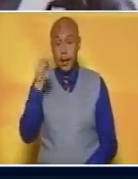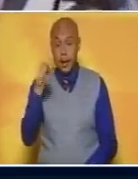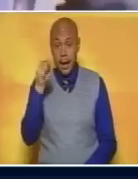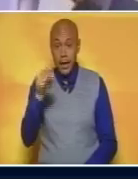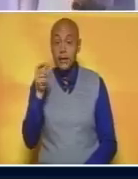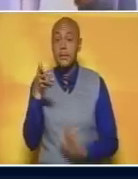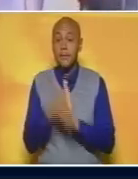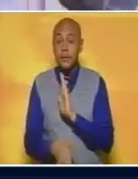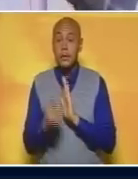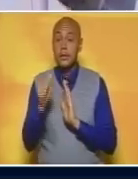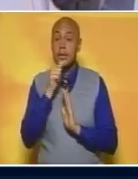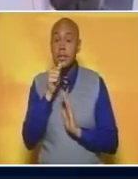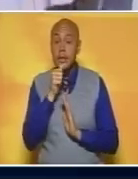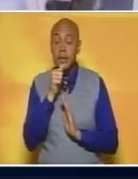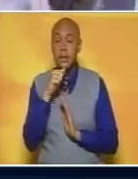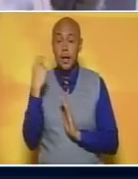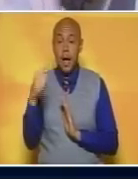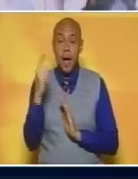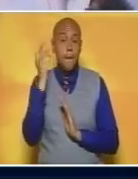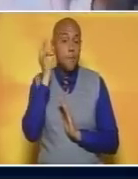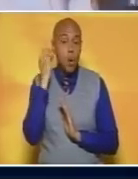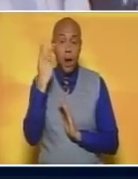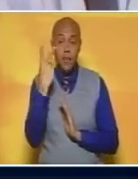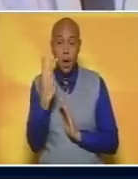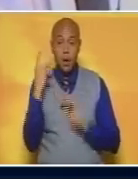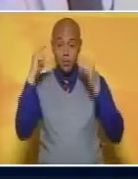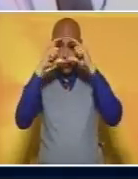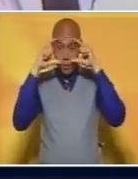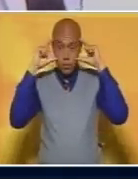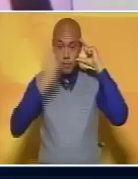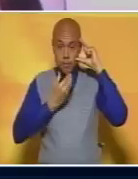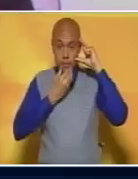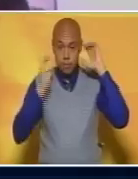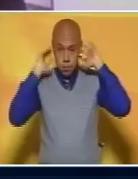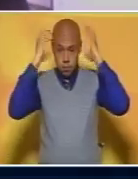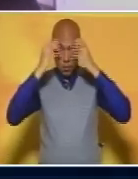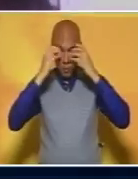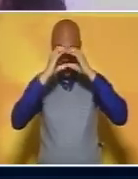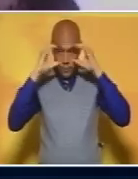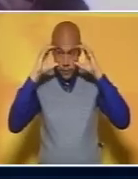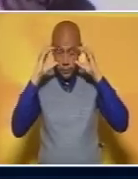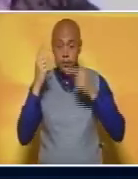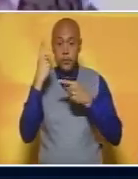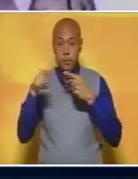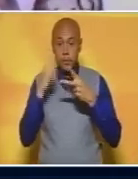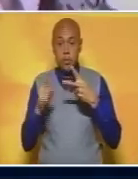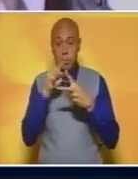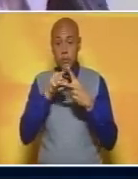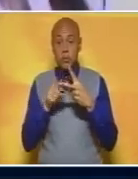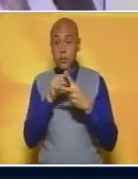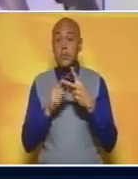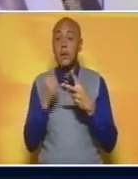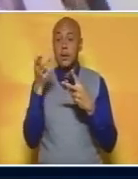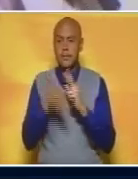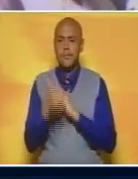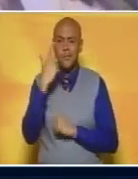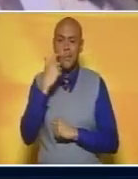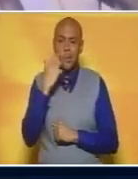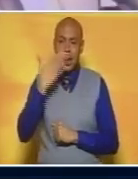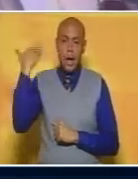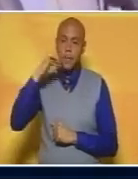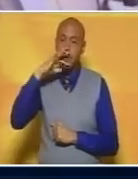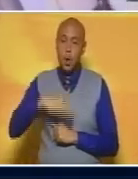fue ejecutada por las astronautas de la NASA Jessica Meir y Christine Koch, quienes ya